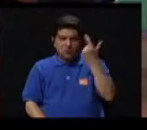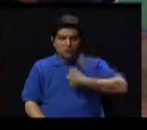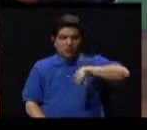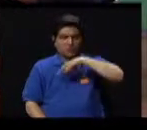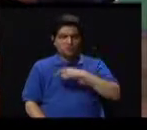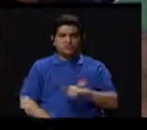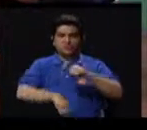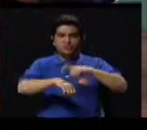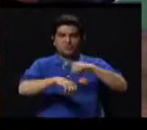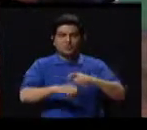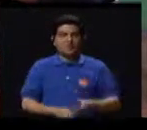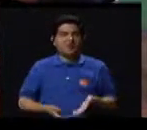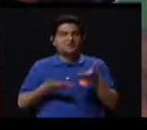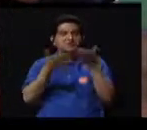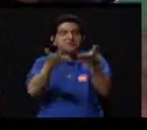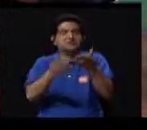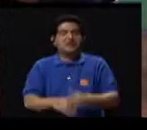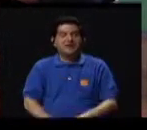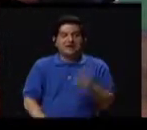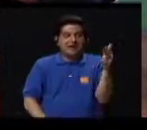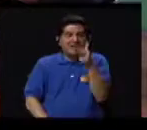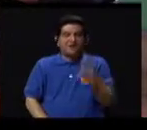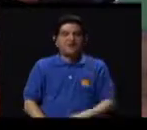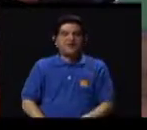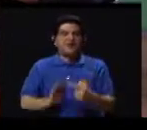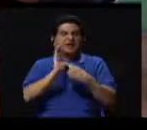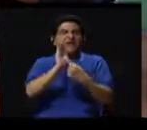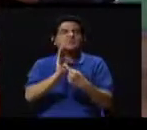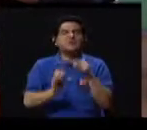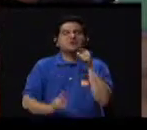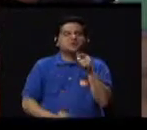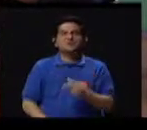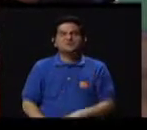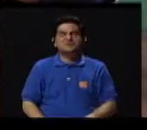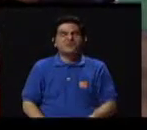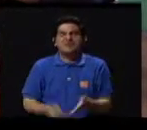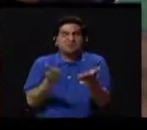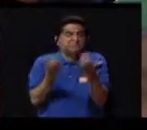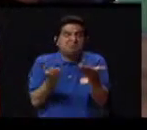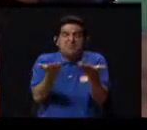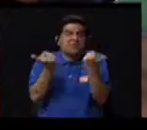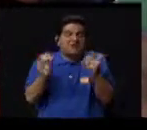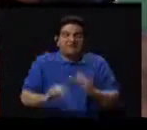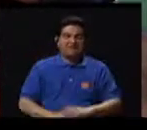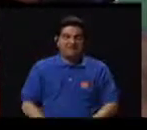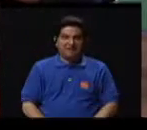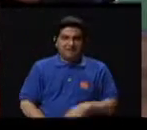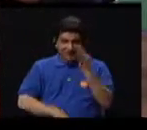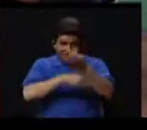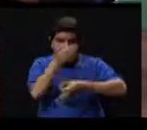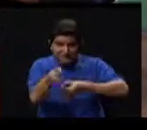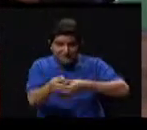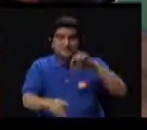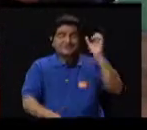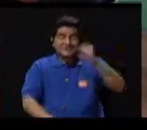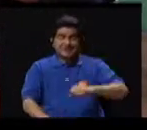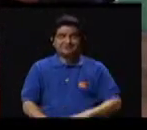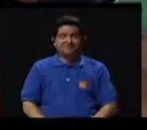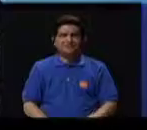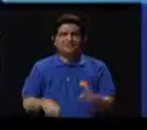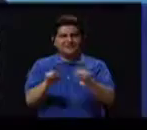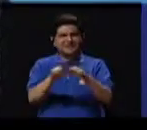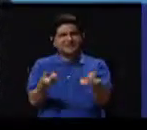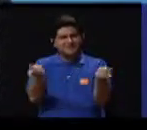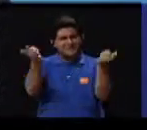supuesto que les dimos la cámara en algún momento y les dijimos, tome lo que quiera, enséñenos qué. Es parte, qué claro. Es parte. Y los incluyeron, ¿verdad? Claro. También